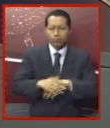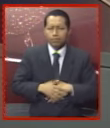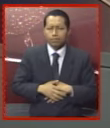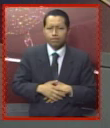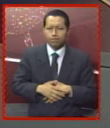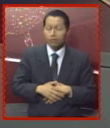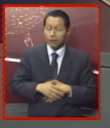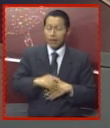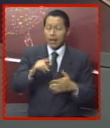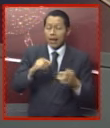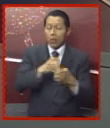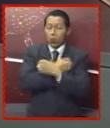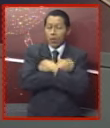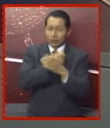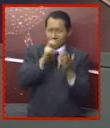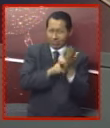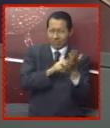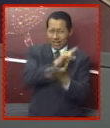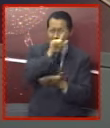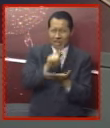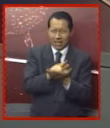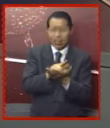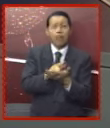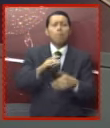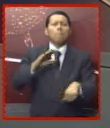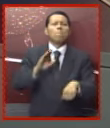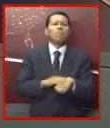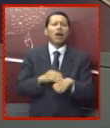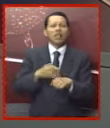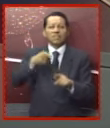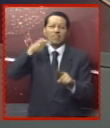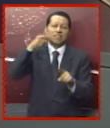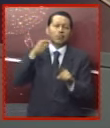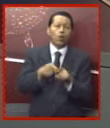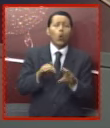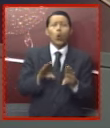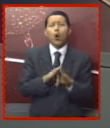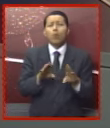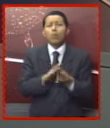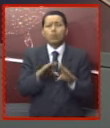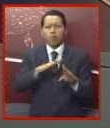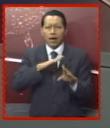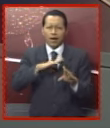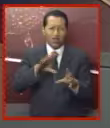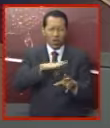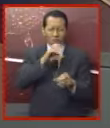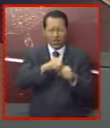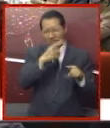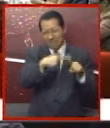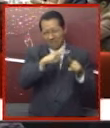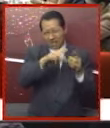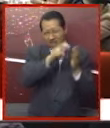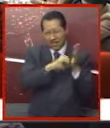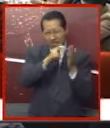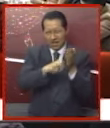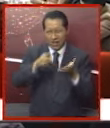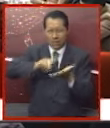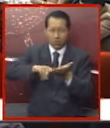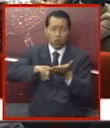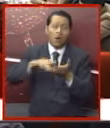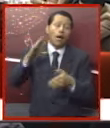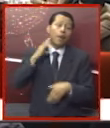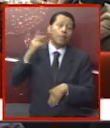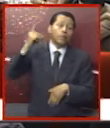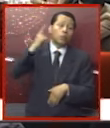Esta reforma educativa es quizá la más edificante y cercana a la gente de las reformas estructurales avaladas en el Congreso